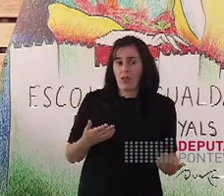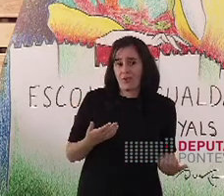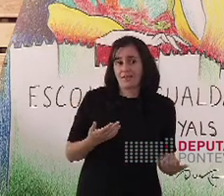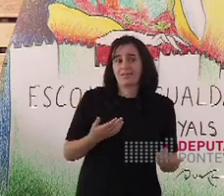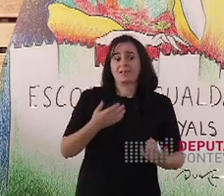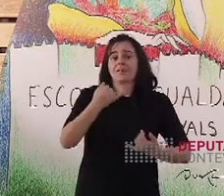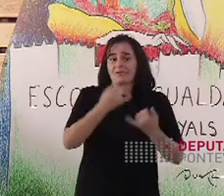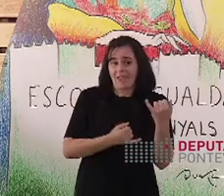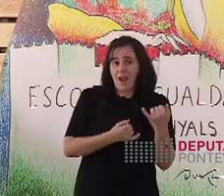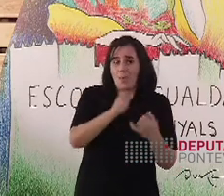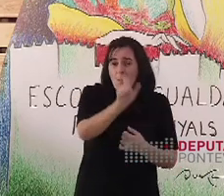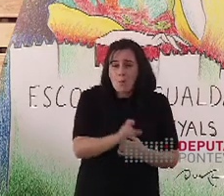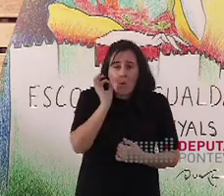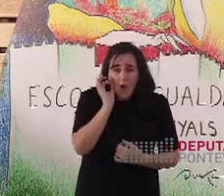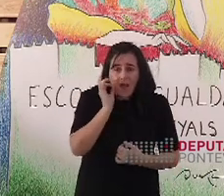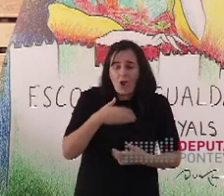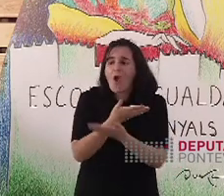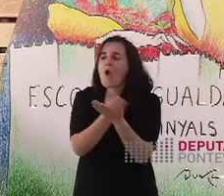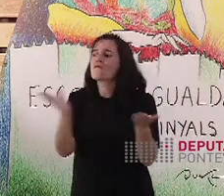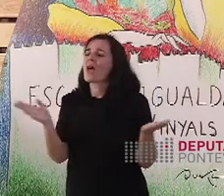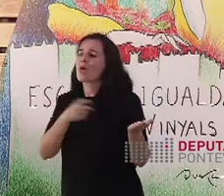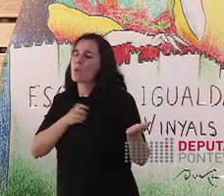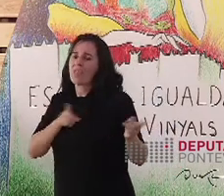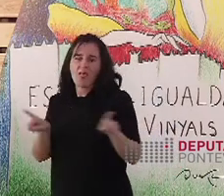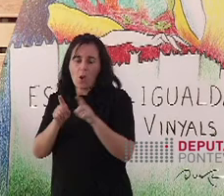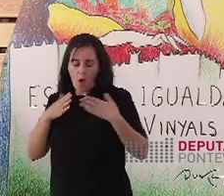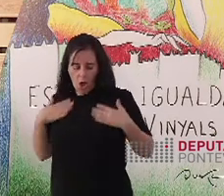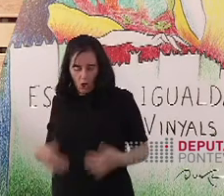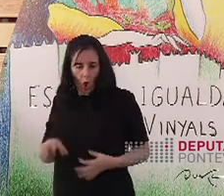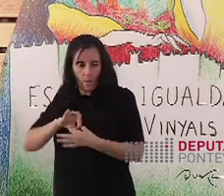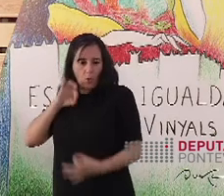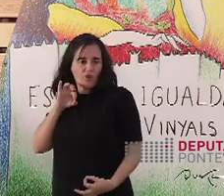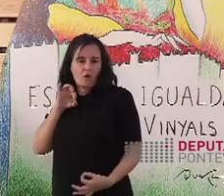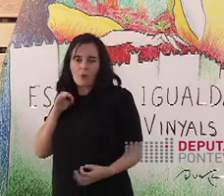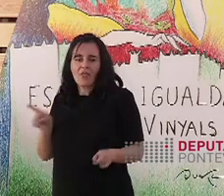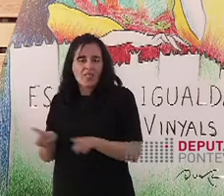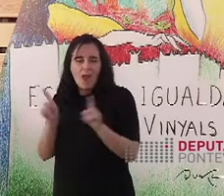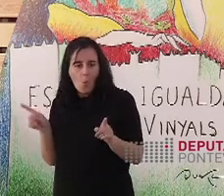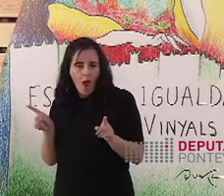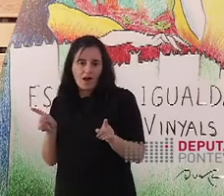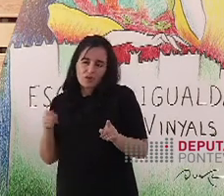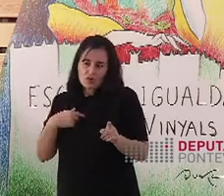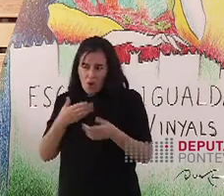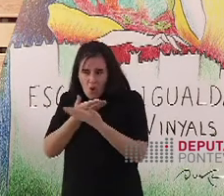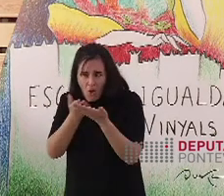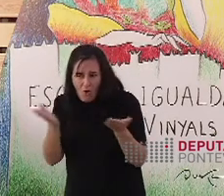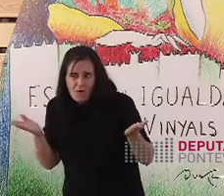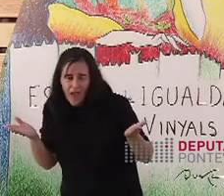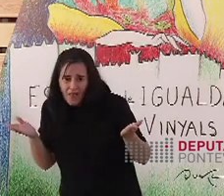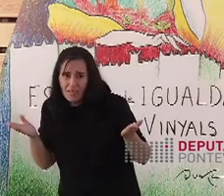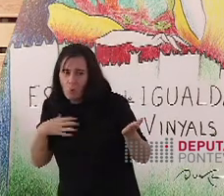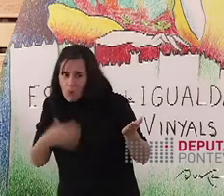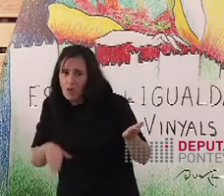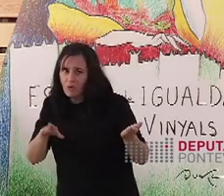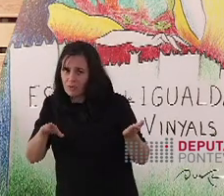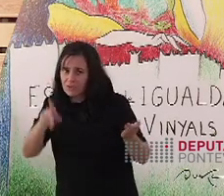unha persona desconocida, por moi que sexa, que teña un uniforme, sexa a persoa que lle podo delegar, non ter confianza